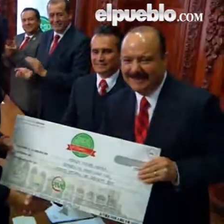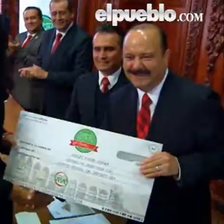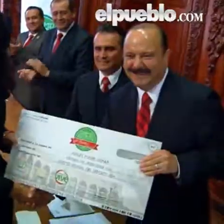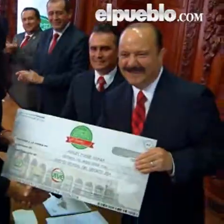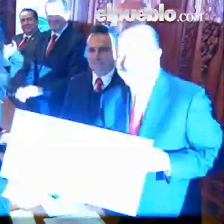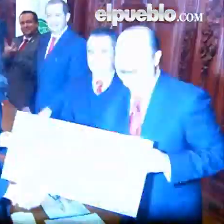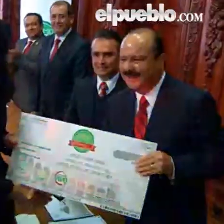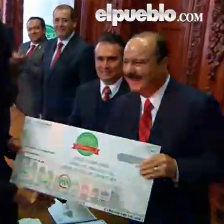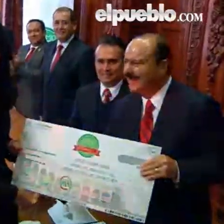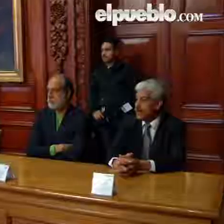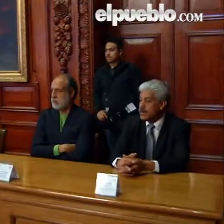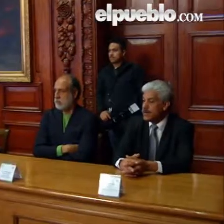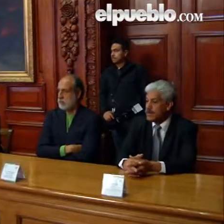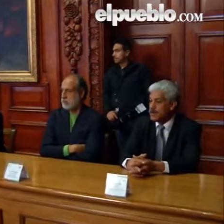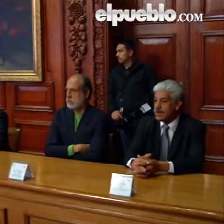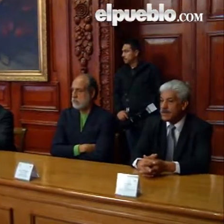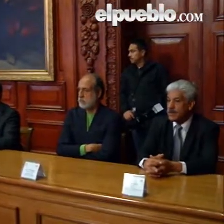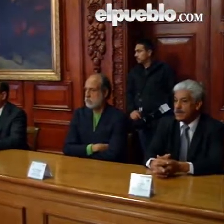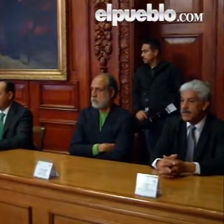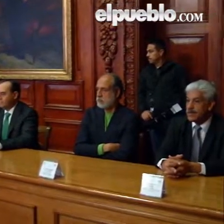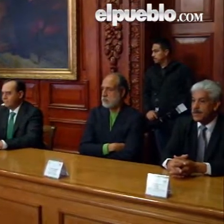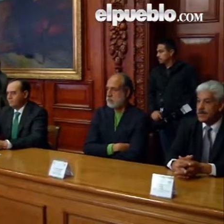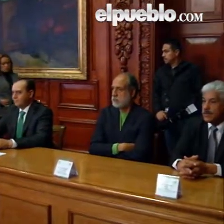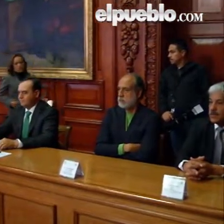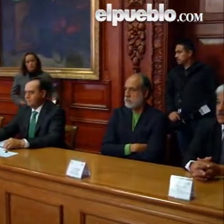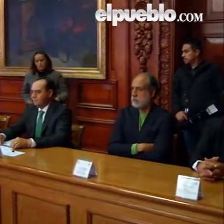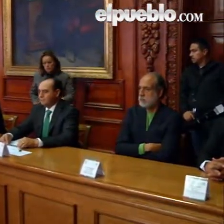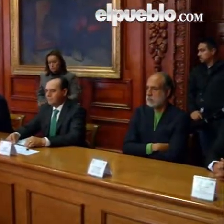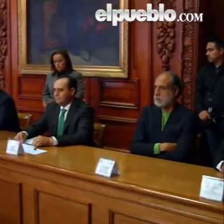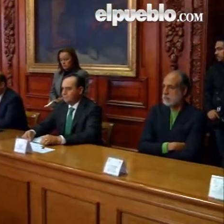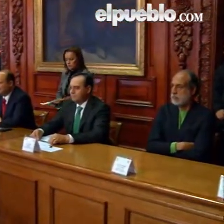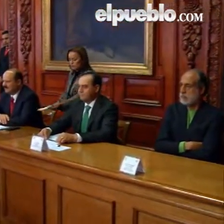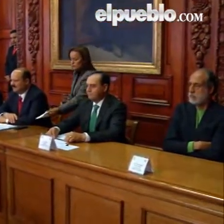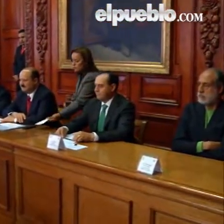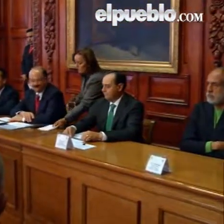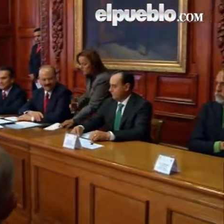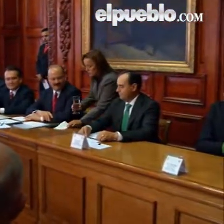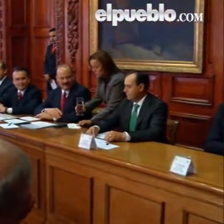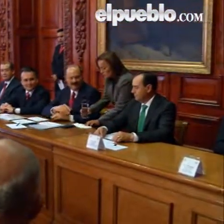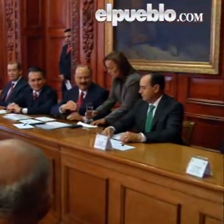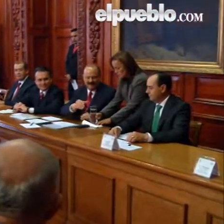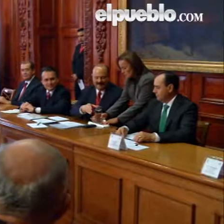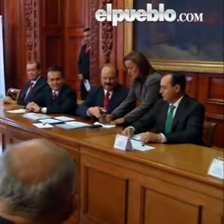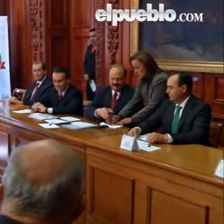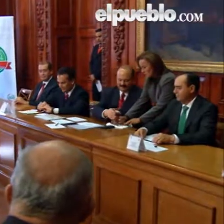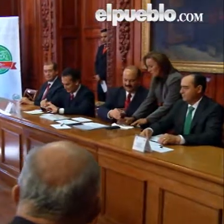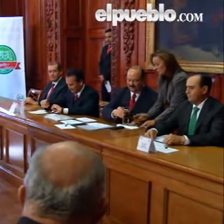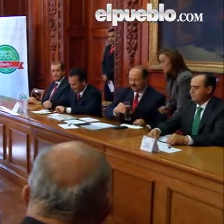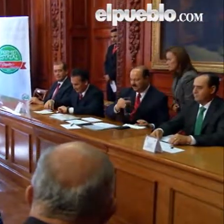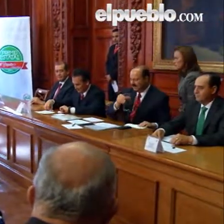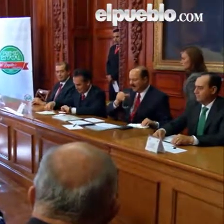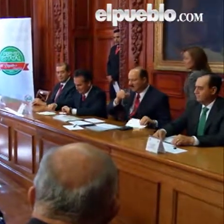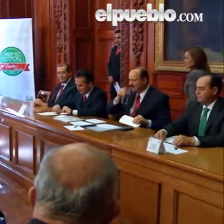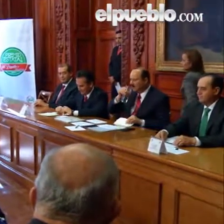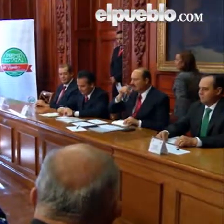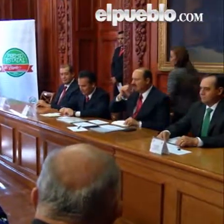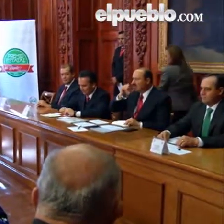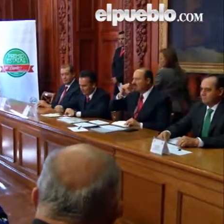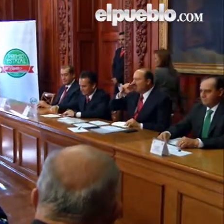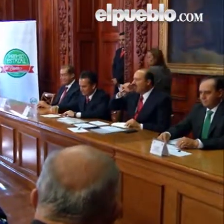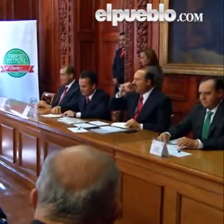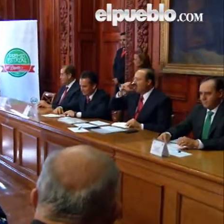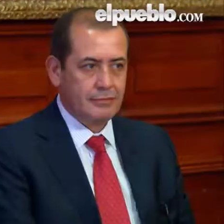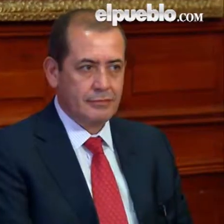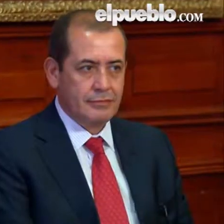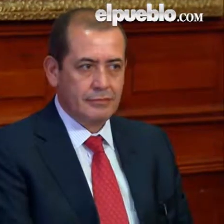económico de 70 mil pesos. Se contó con la presencia en el presidium del mandatario estatal, así como Javier Garfio, presidente municipal de Chihuahua, junto a Marcelo González